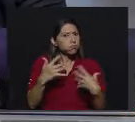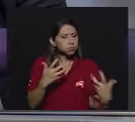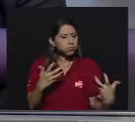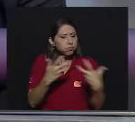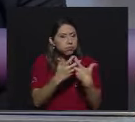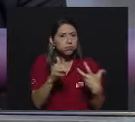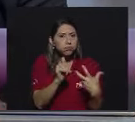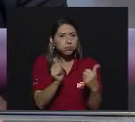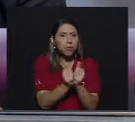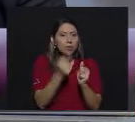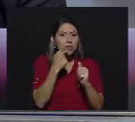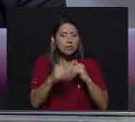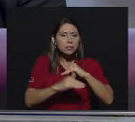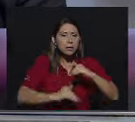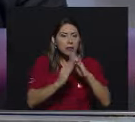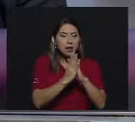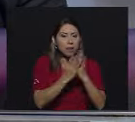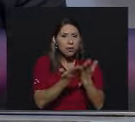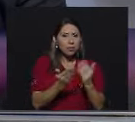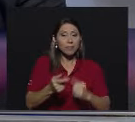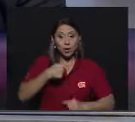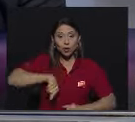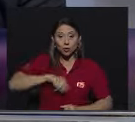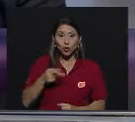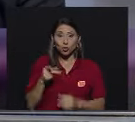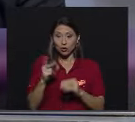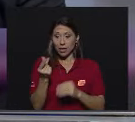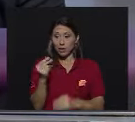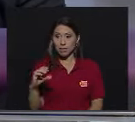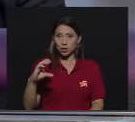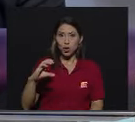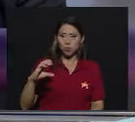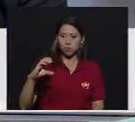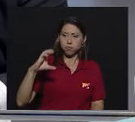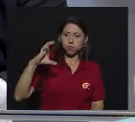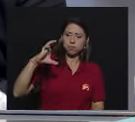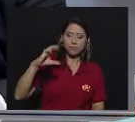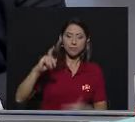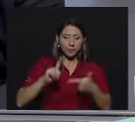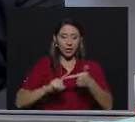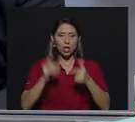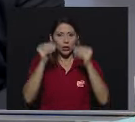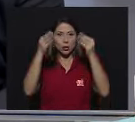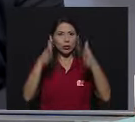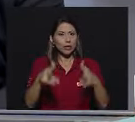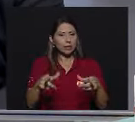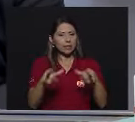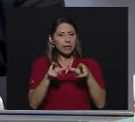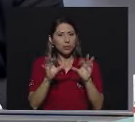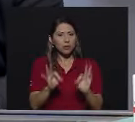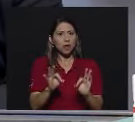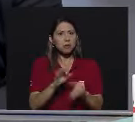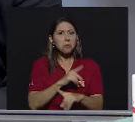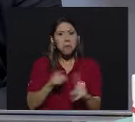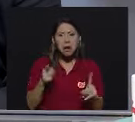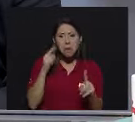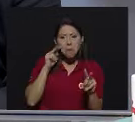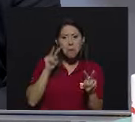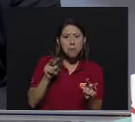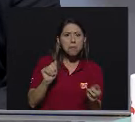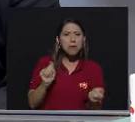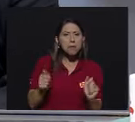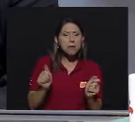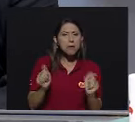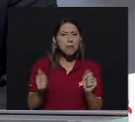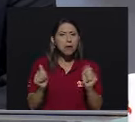literatura internacional nos señala, ¿verdad? Incrementemos la inversión en educación, tengamos docentes titulados, pero aún así los cambios